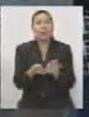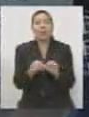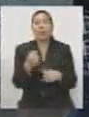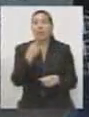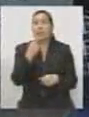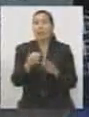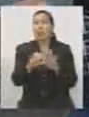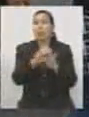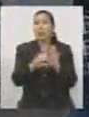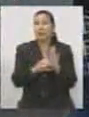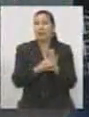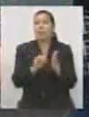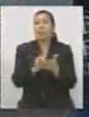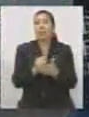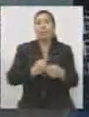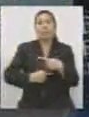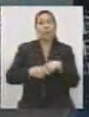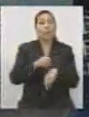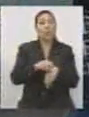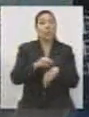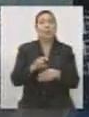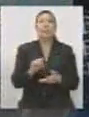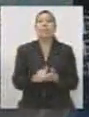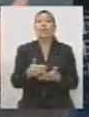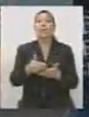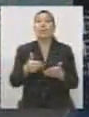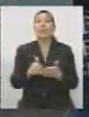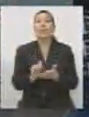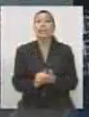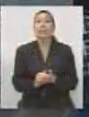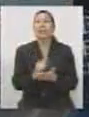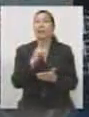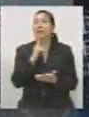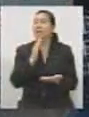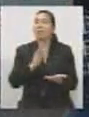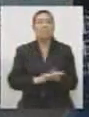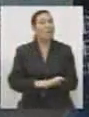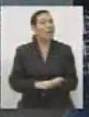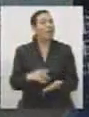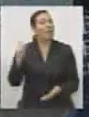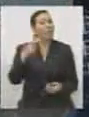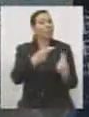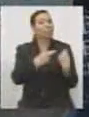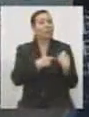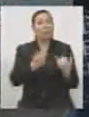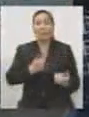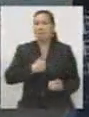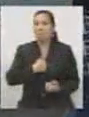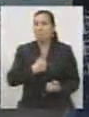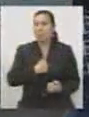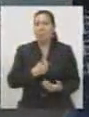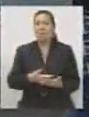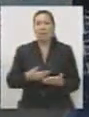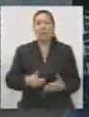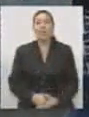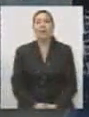esta denuncia constitucional y a la que va a venir del Consejo Nacional de la Magistratura, creo que estaríamos agravando las responsabilidades propias, porque al